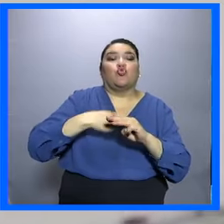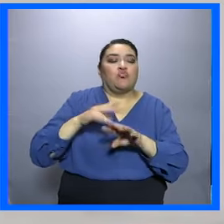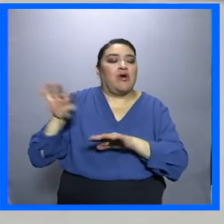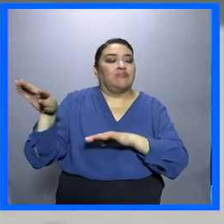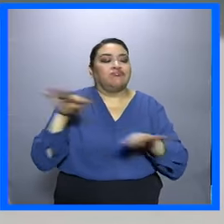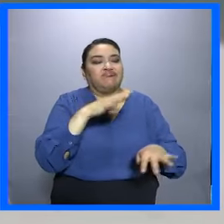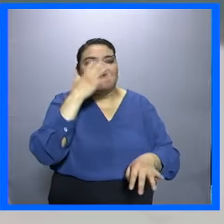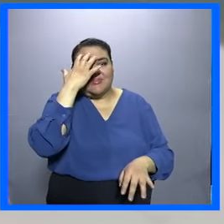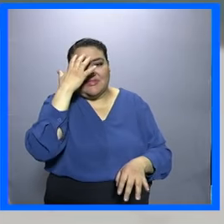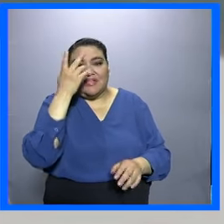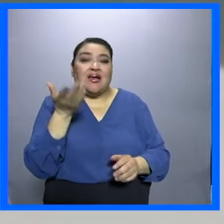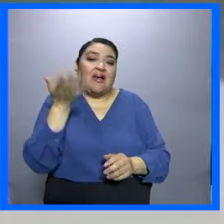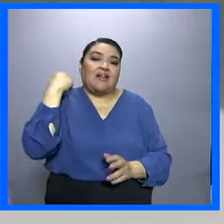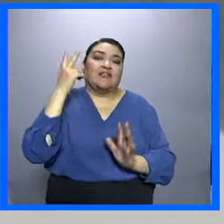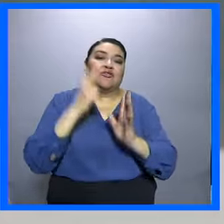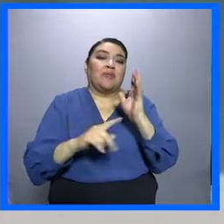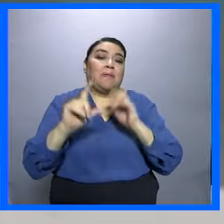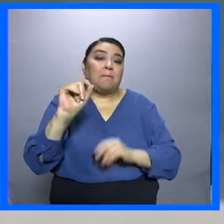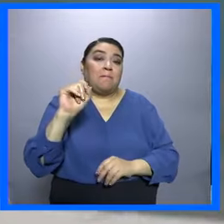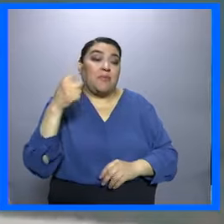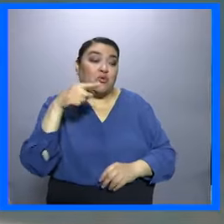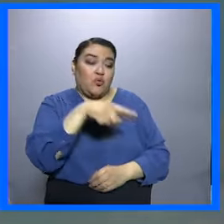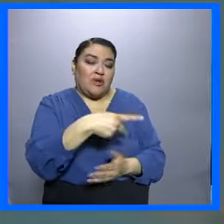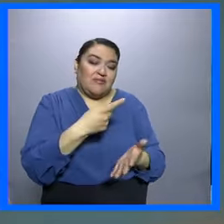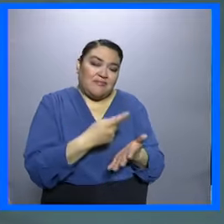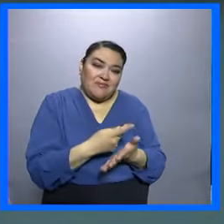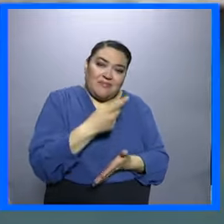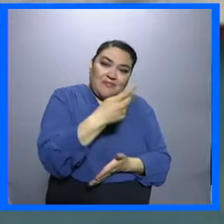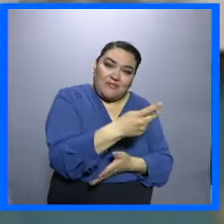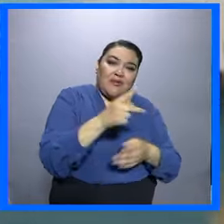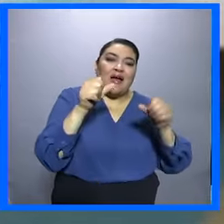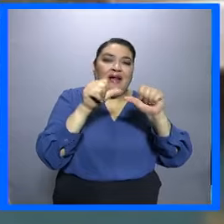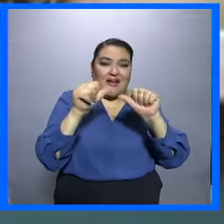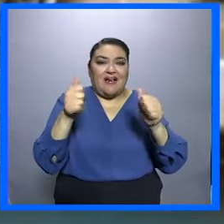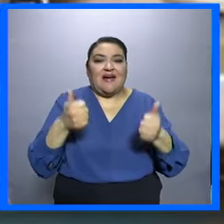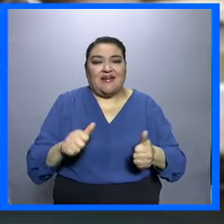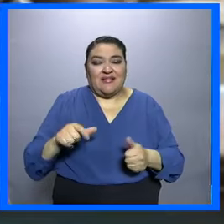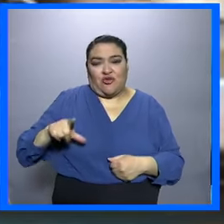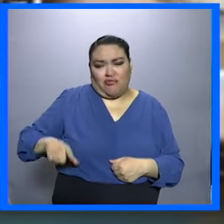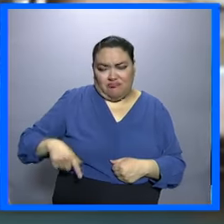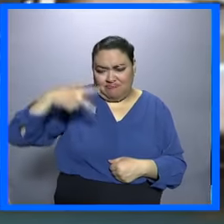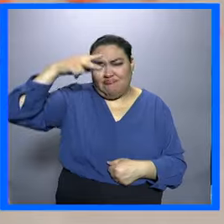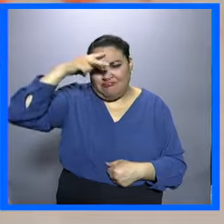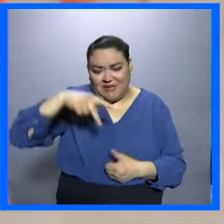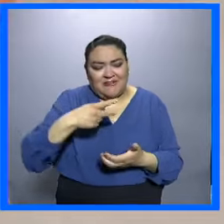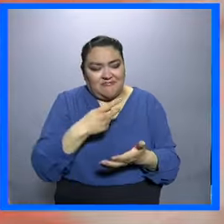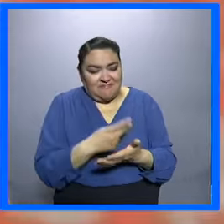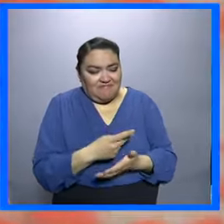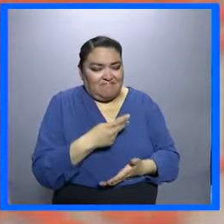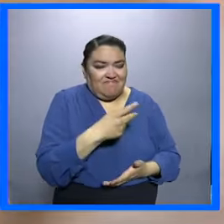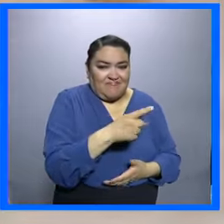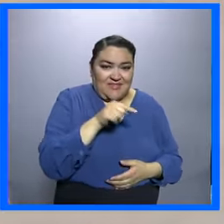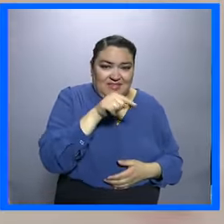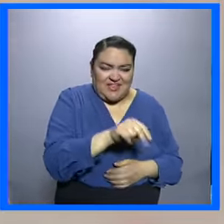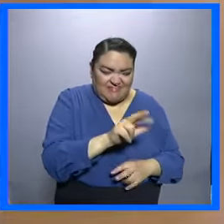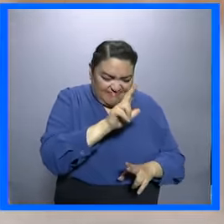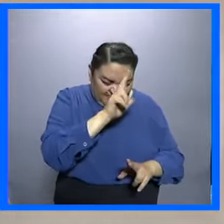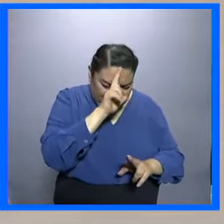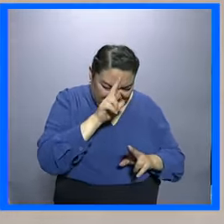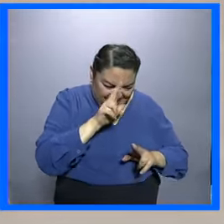en el 2021 se hicieron acreedores al Premio Nacional de las Artes que entrega el gobierno mexicano como máximo reconocimiento a la